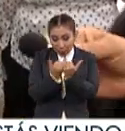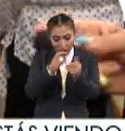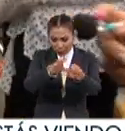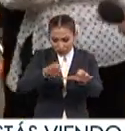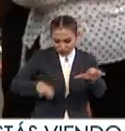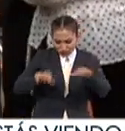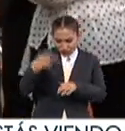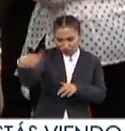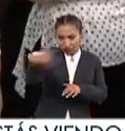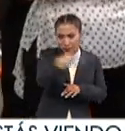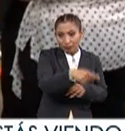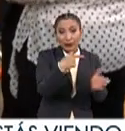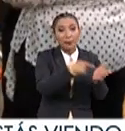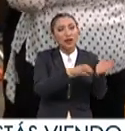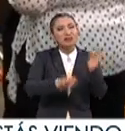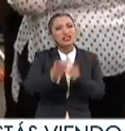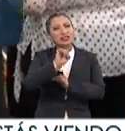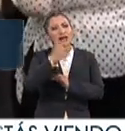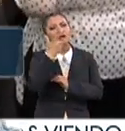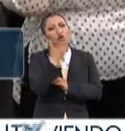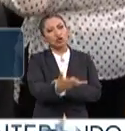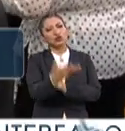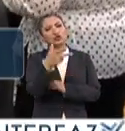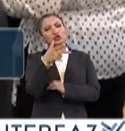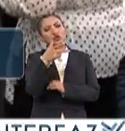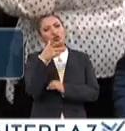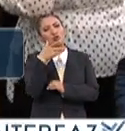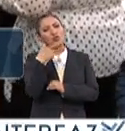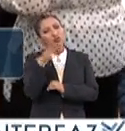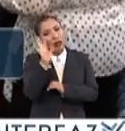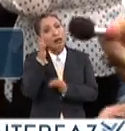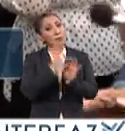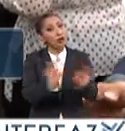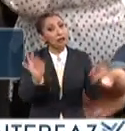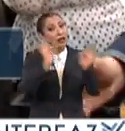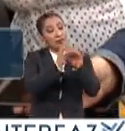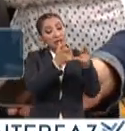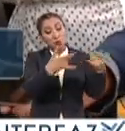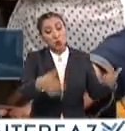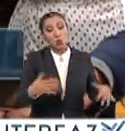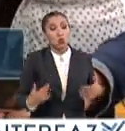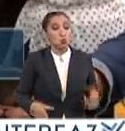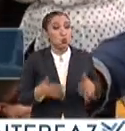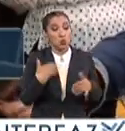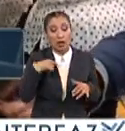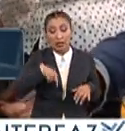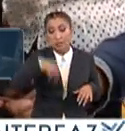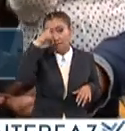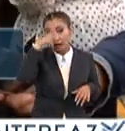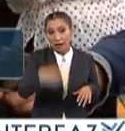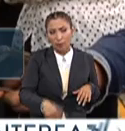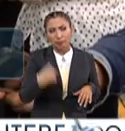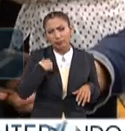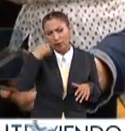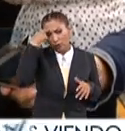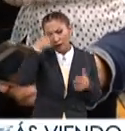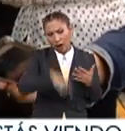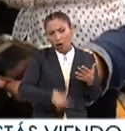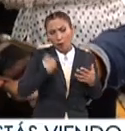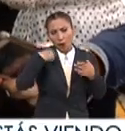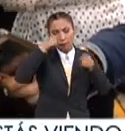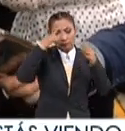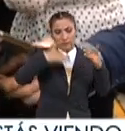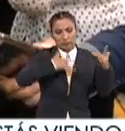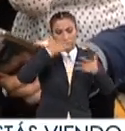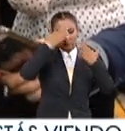El movimiento del 68 fue un evento importantísimo en este país. Yo creo que